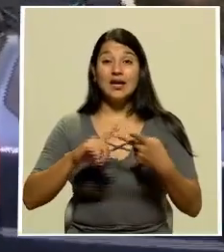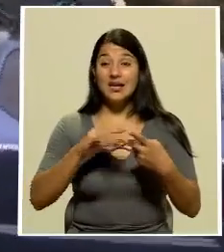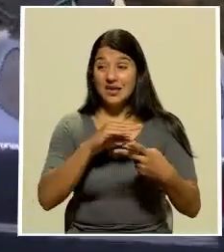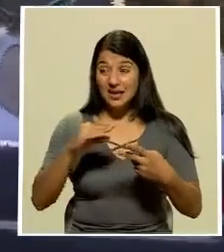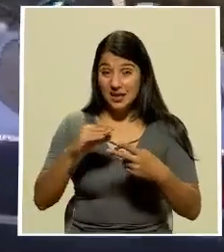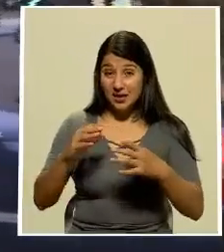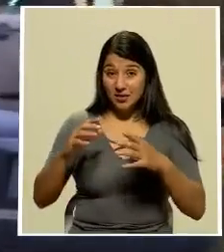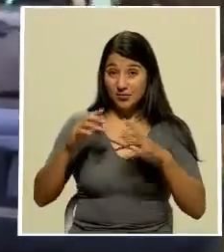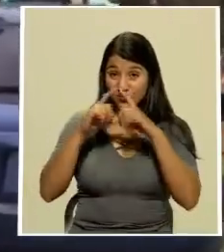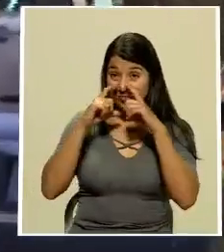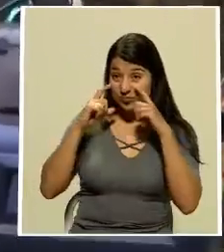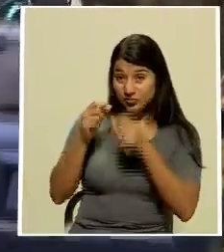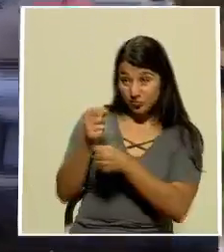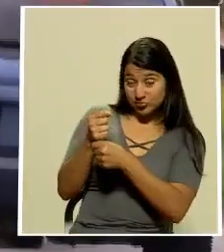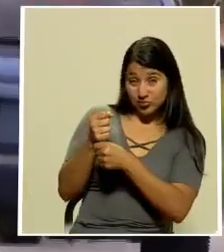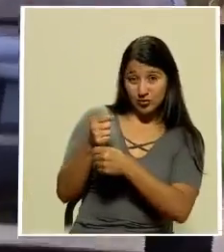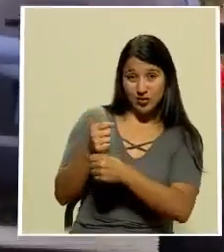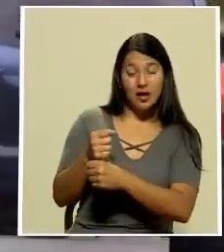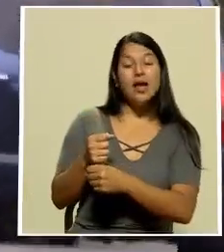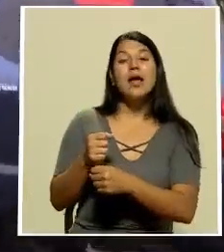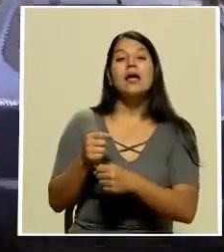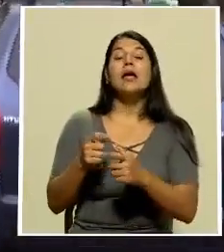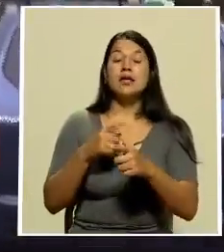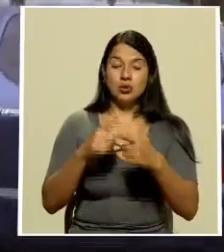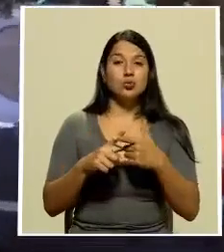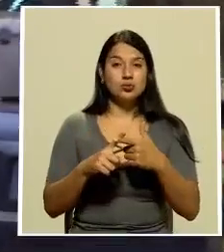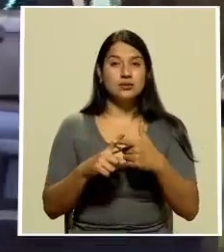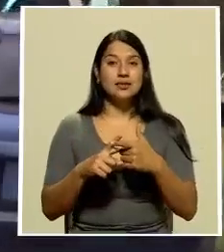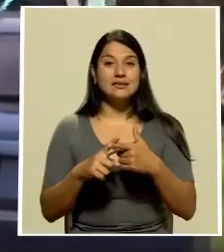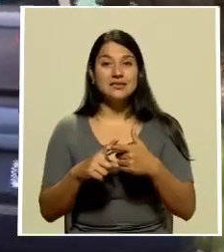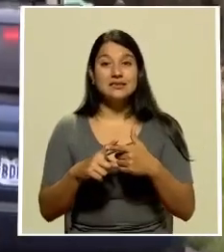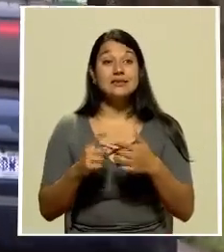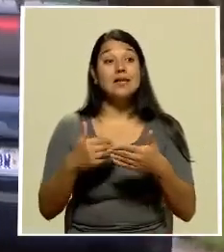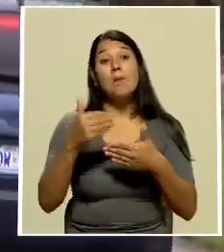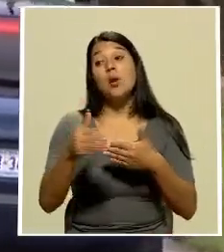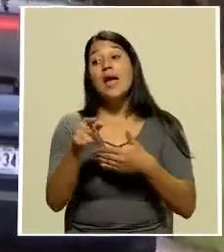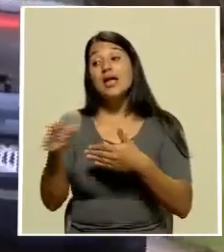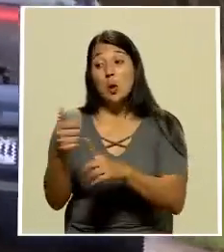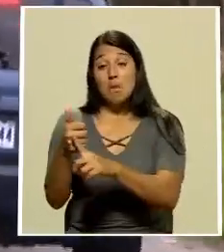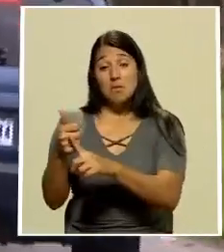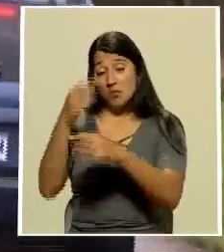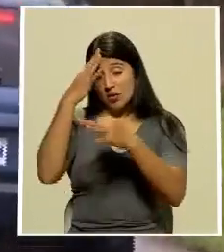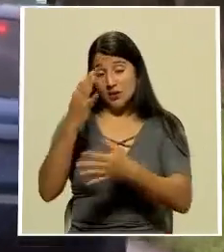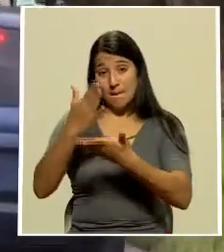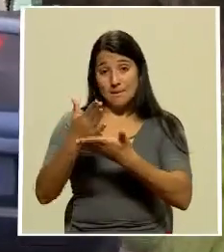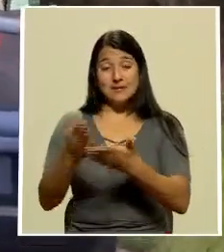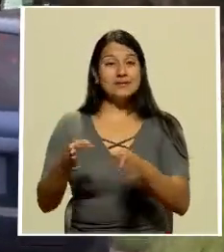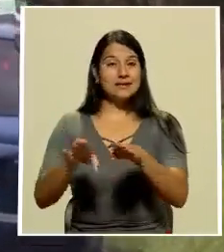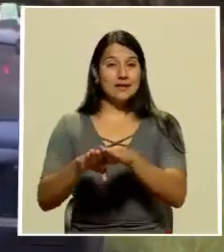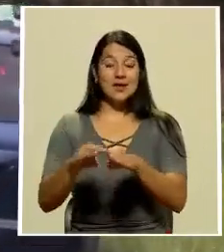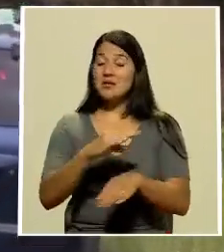a negociar con ellos, eso sí hay que decirlo, ellos decidieron levantar el movimiento y levantar el bloqueo, y no